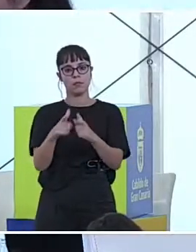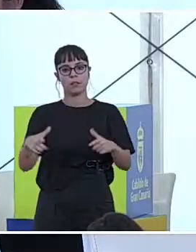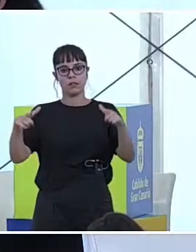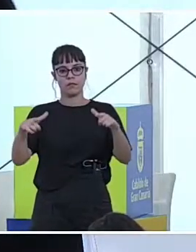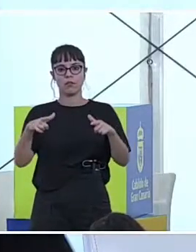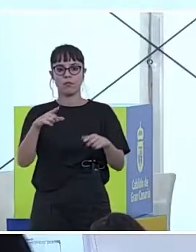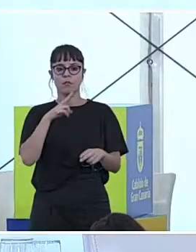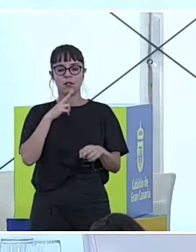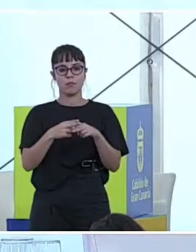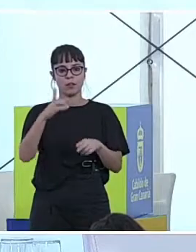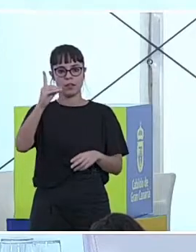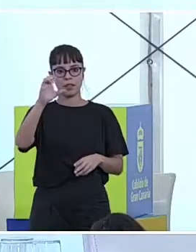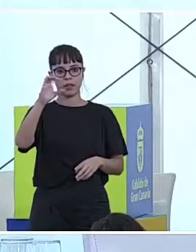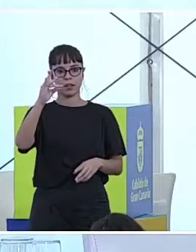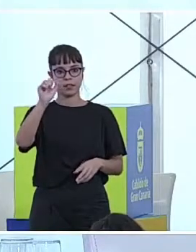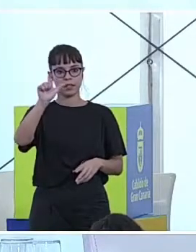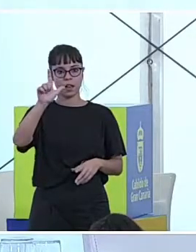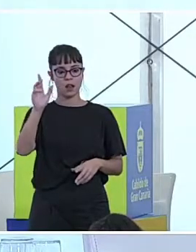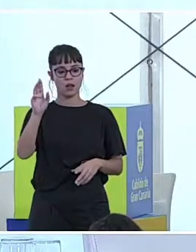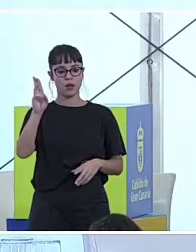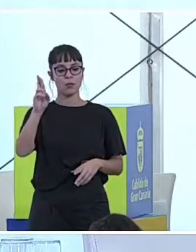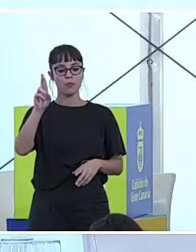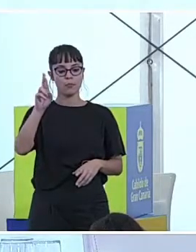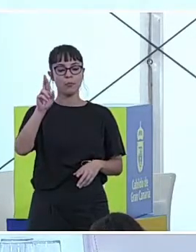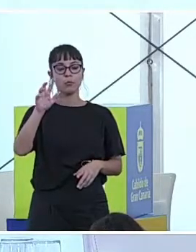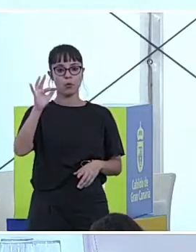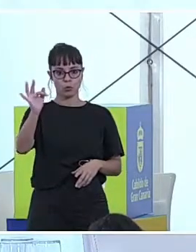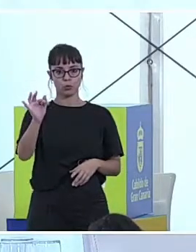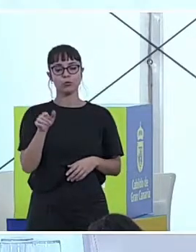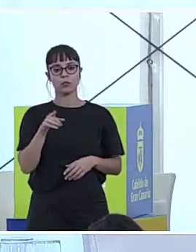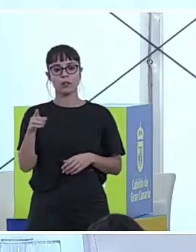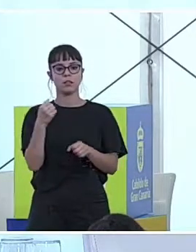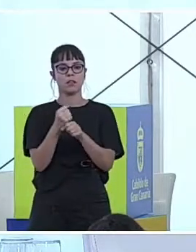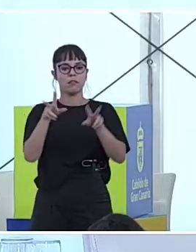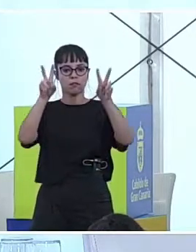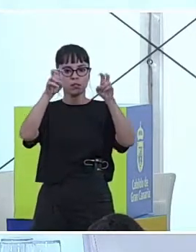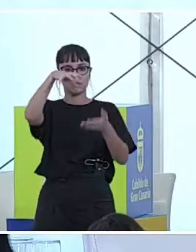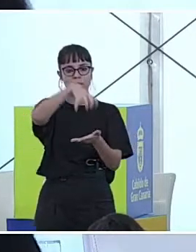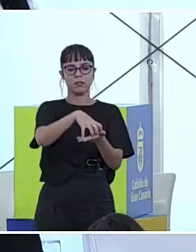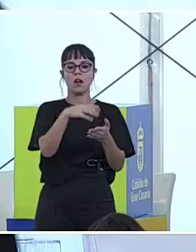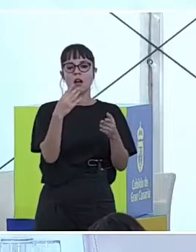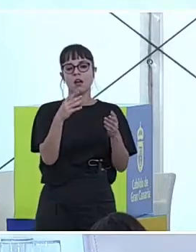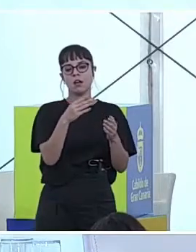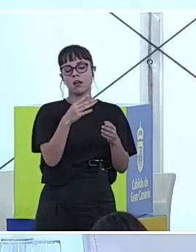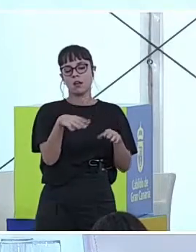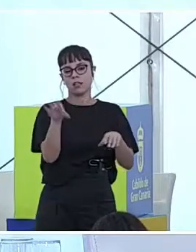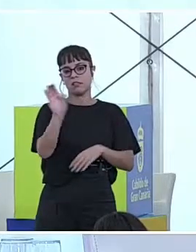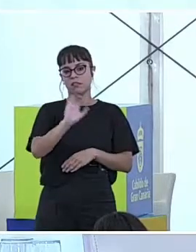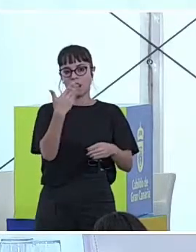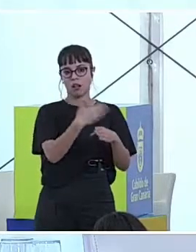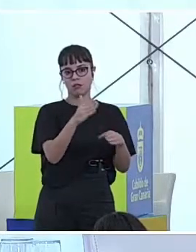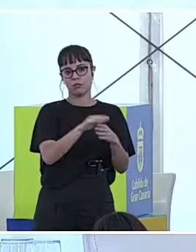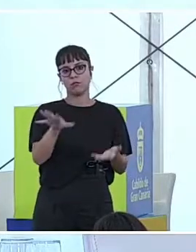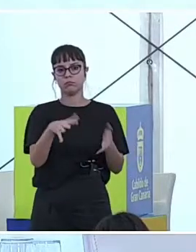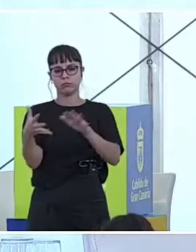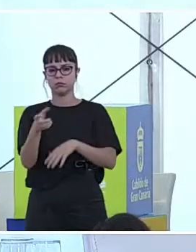desarrollado en torno a la investigación sobre soluciones tecnológicas relacionadas con la valorización de salmueras de plantas desaladoras, analizando retos y las limitaciones existentes